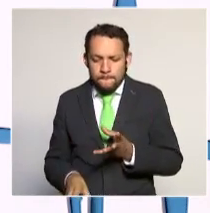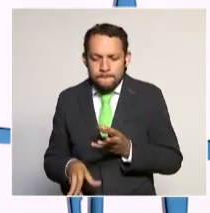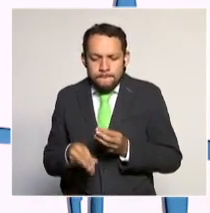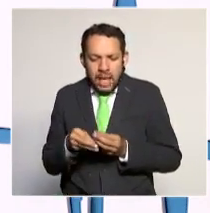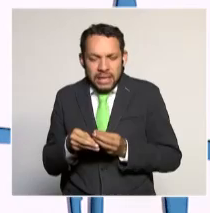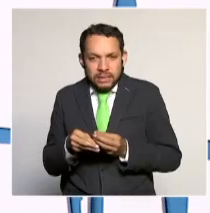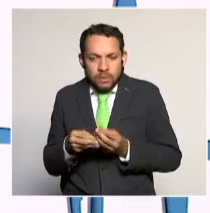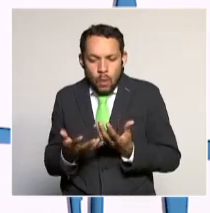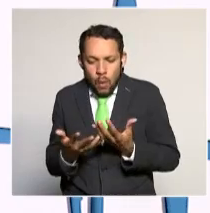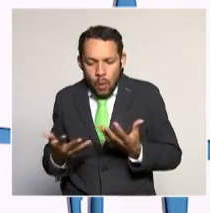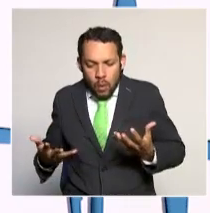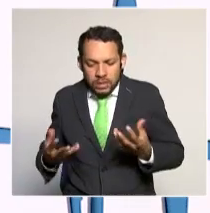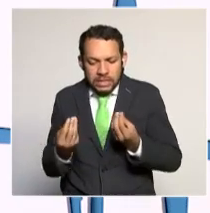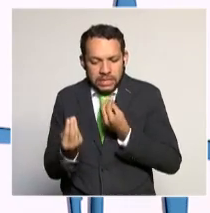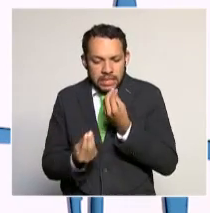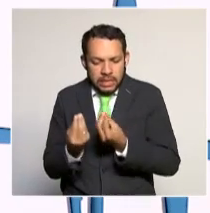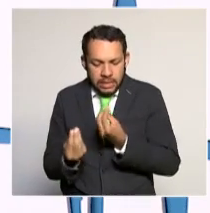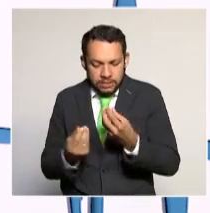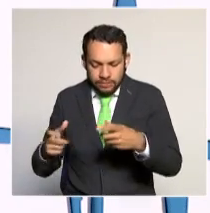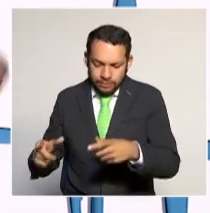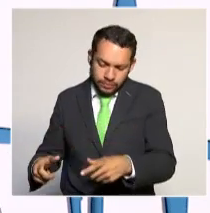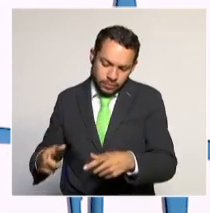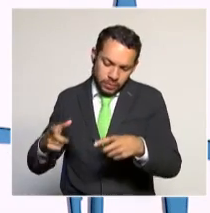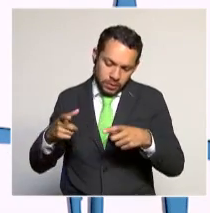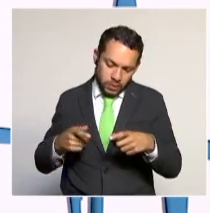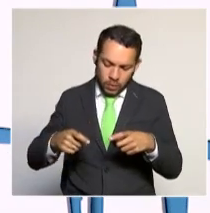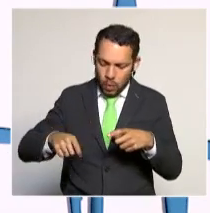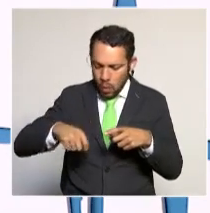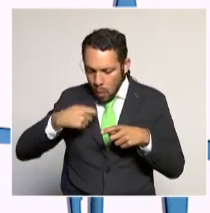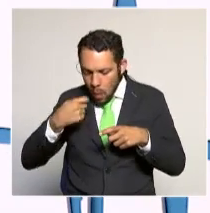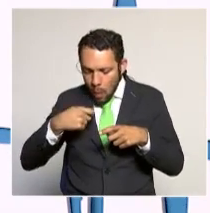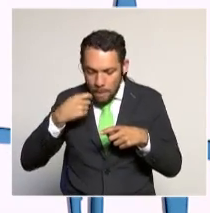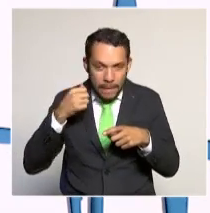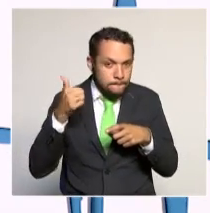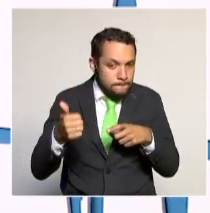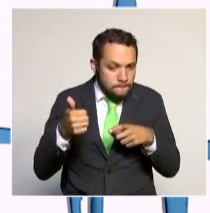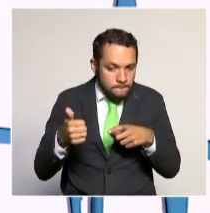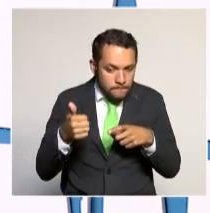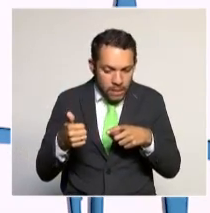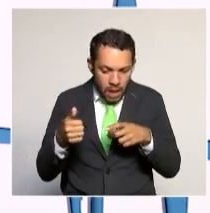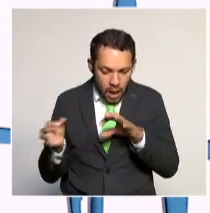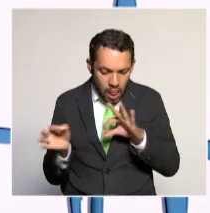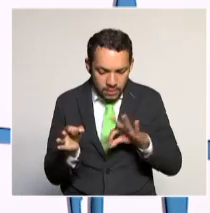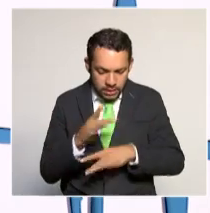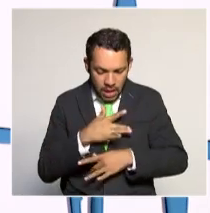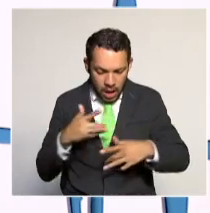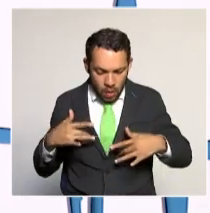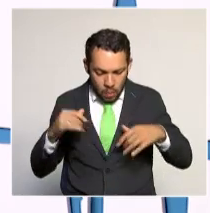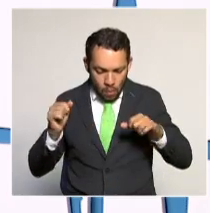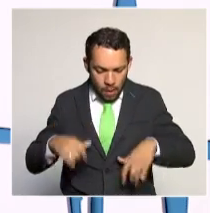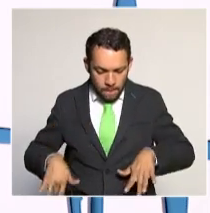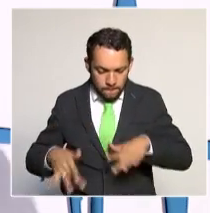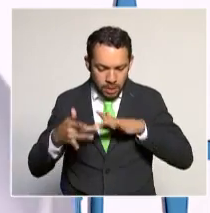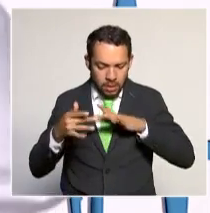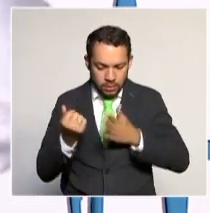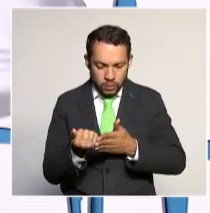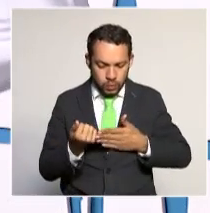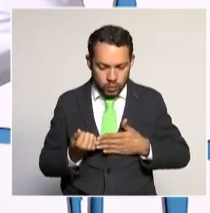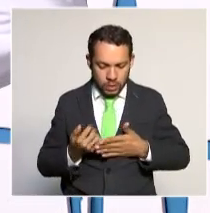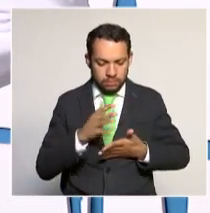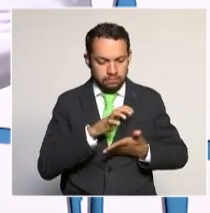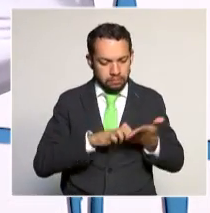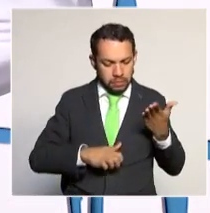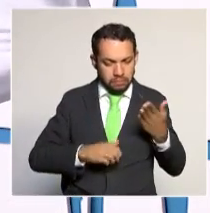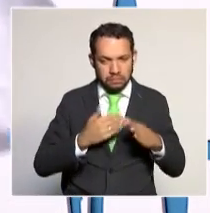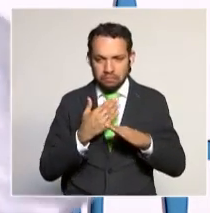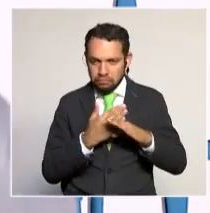es enfatizar en la parte nutricional, no es llenarlo de ciertas cosas, es saber qué elementos se le puede mejorar a la persona